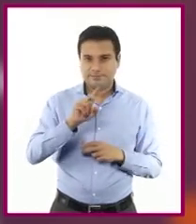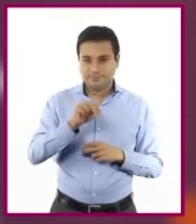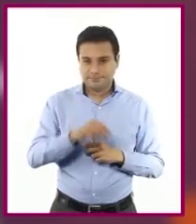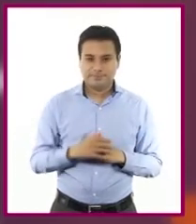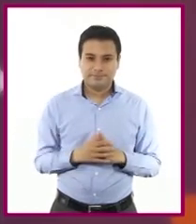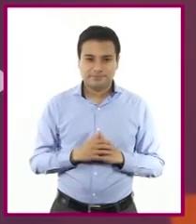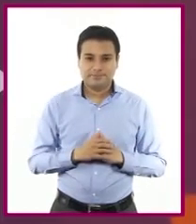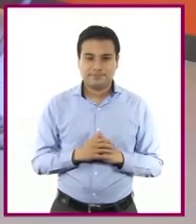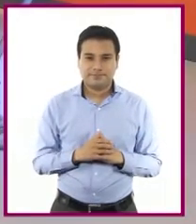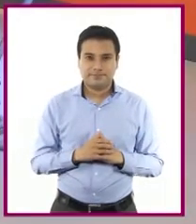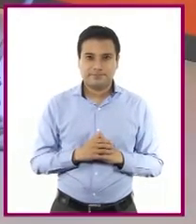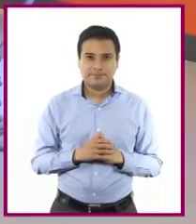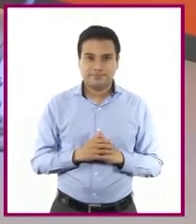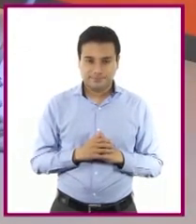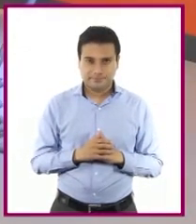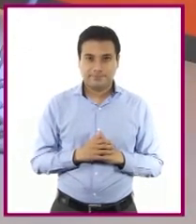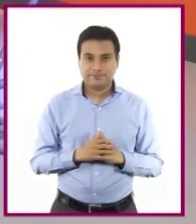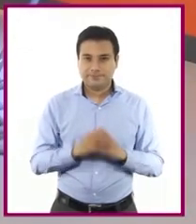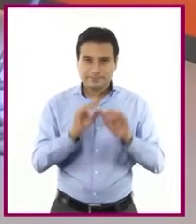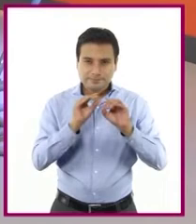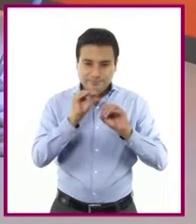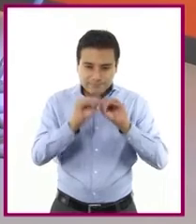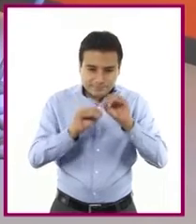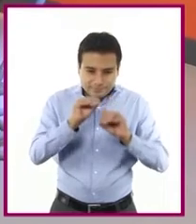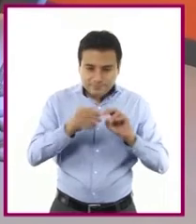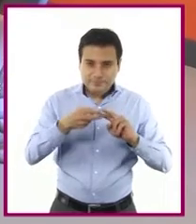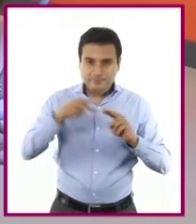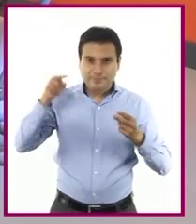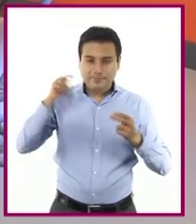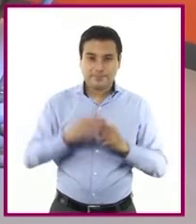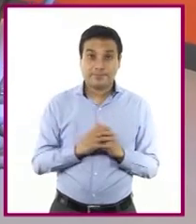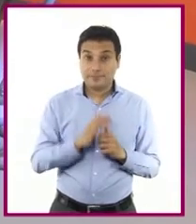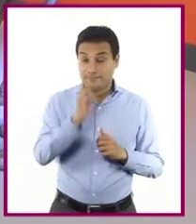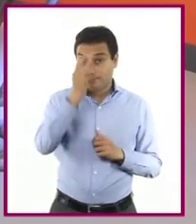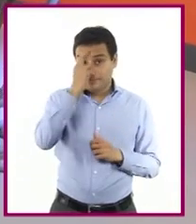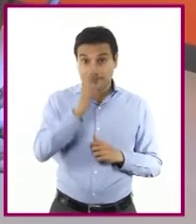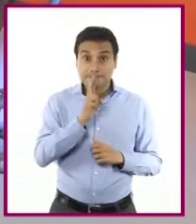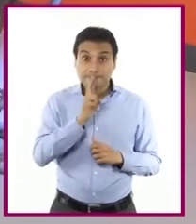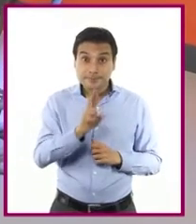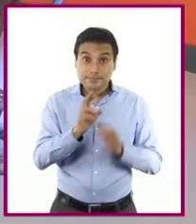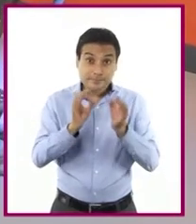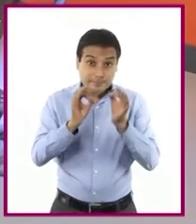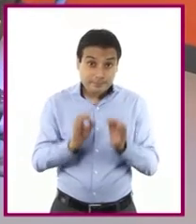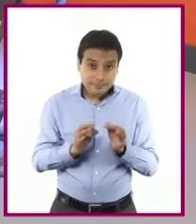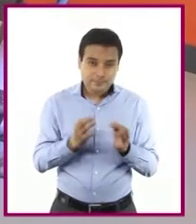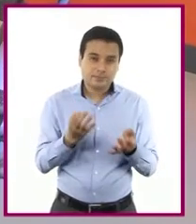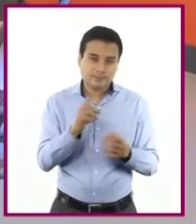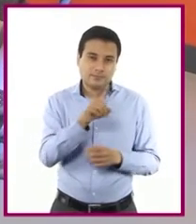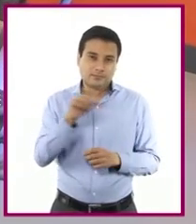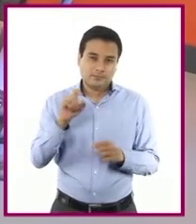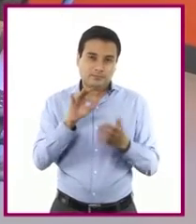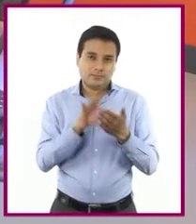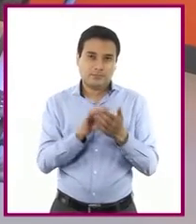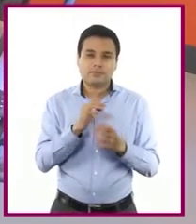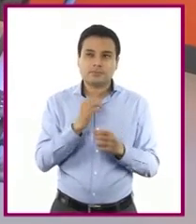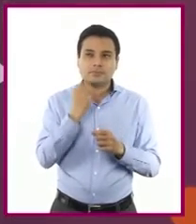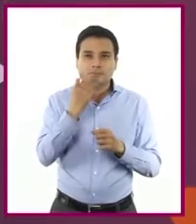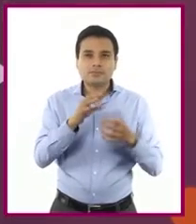Manipulación genética. Les recuerdo que cada respuesta correcta le sumará 100 puntos. ¿Qué categoría